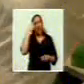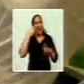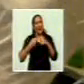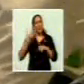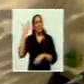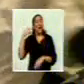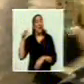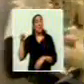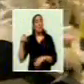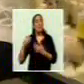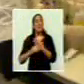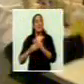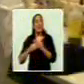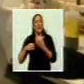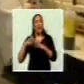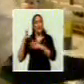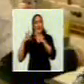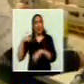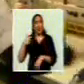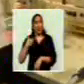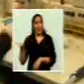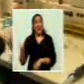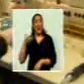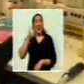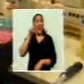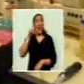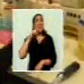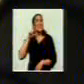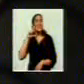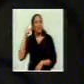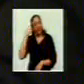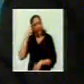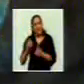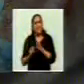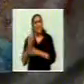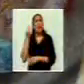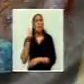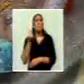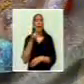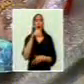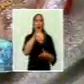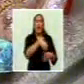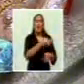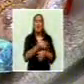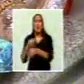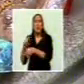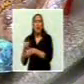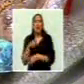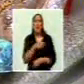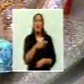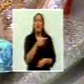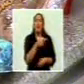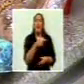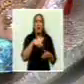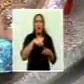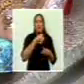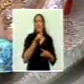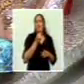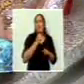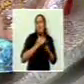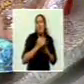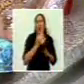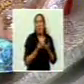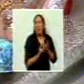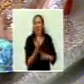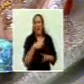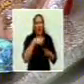Ministerio de Desarrollo Social y que era precisamente para la merienda en los colegios. Y luego se fueron agregando otras, porque teníamos un problema con